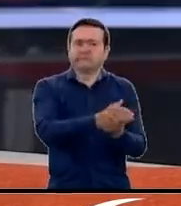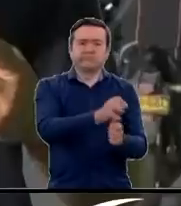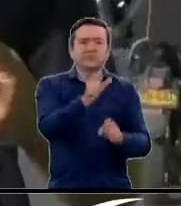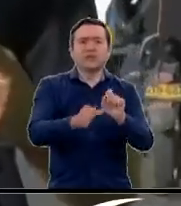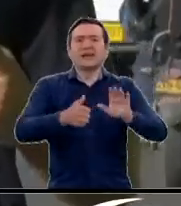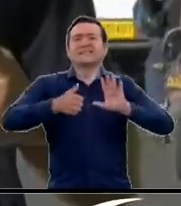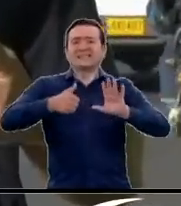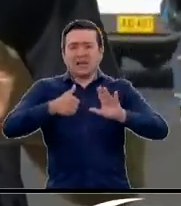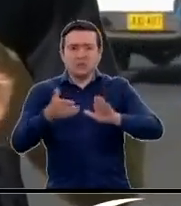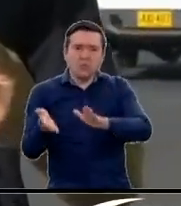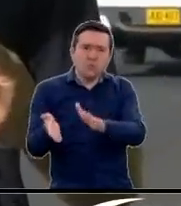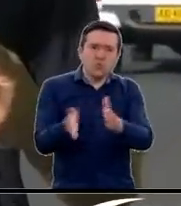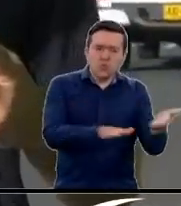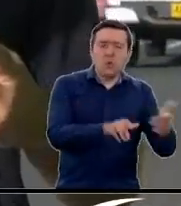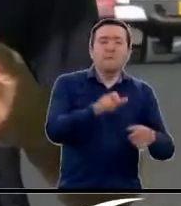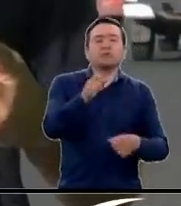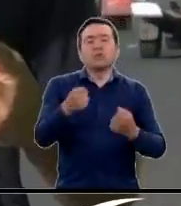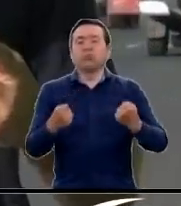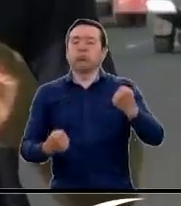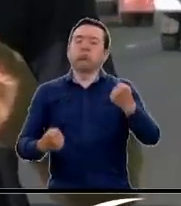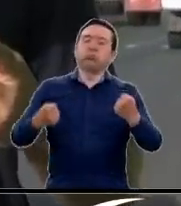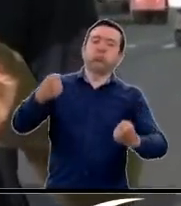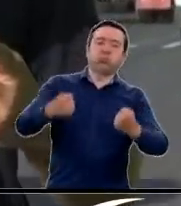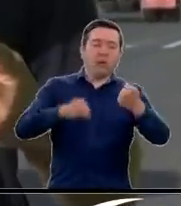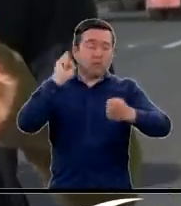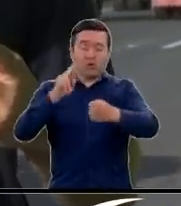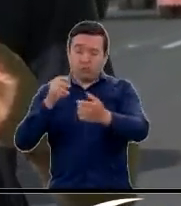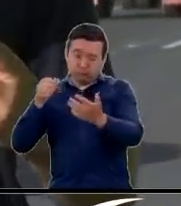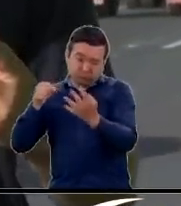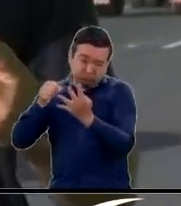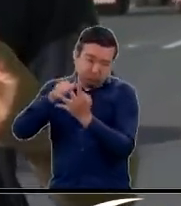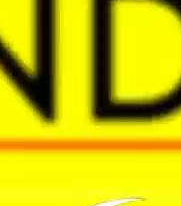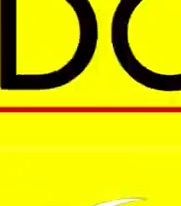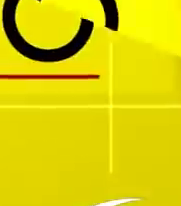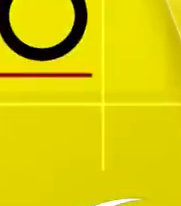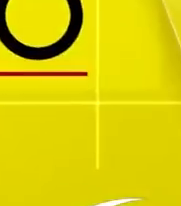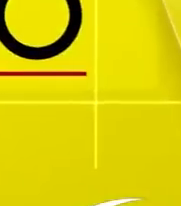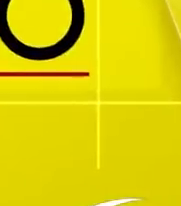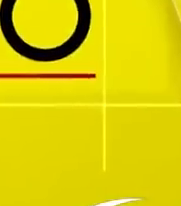estaba borracho. Winton de Farías, ¿qué se sabe de este caso?